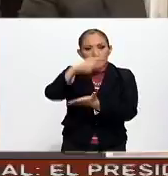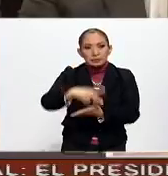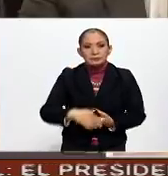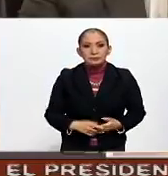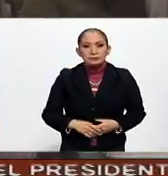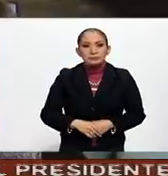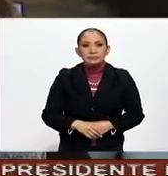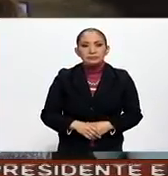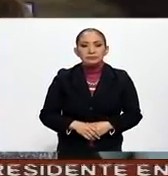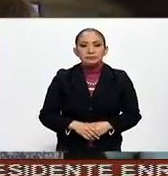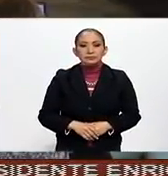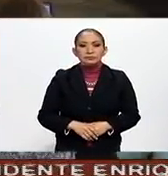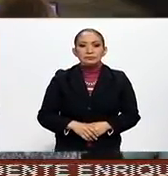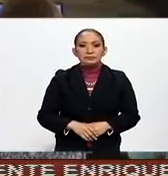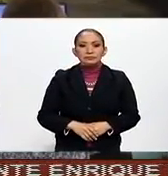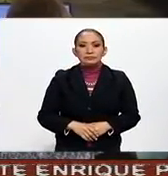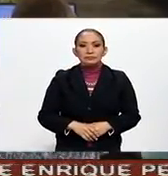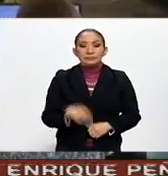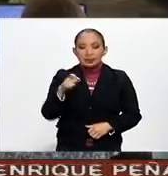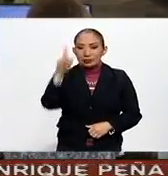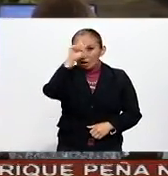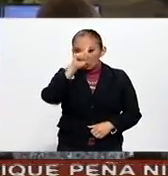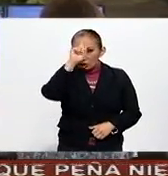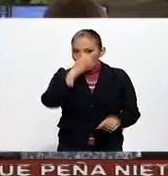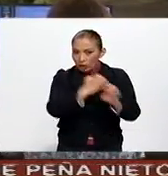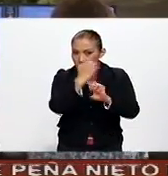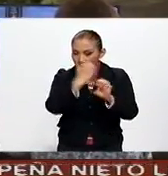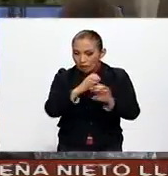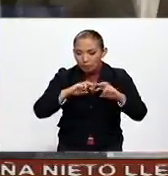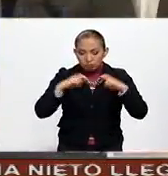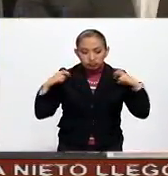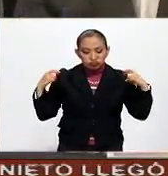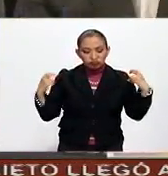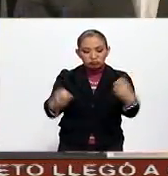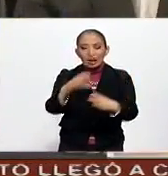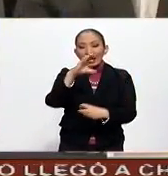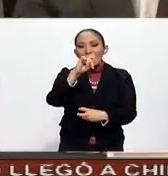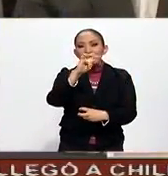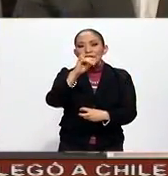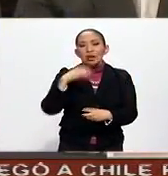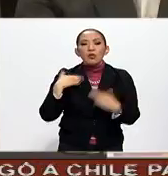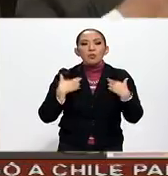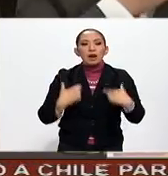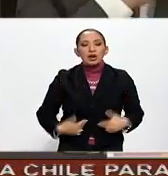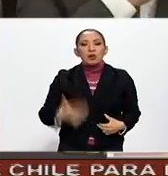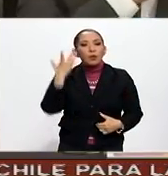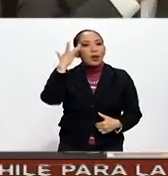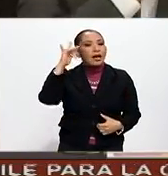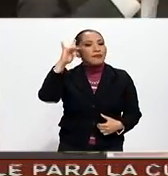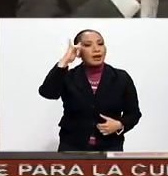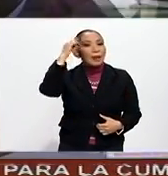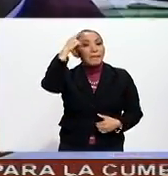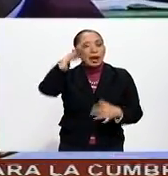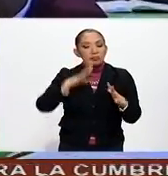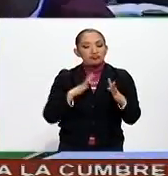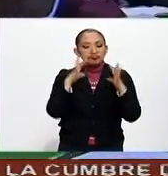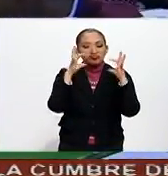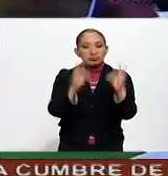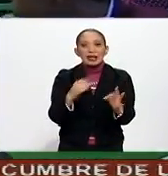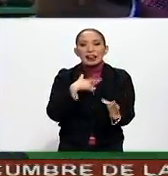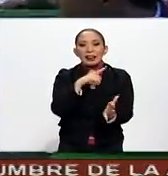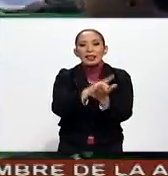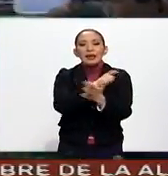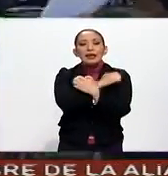país. Durante el Consejo Estatal de Capital Humano en Cuernavaca, Morelos, aseguró que para consolidar la reforma